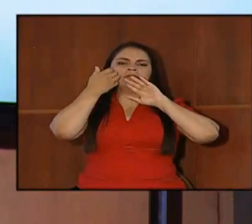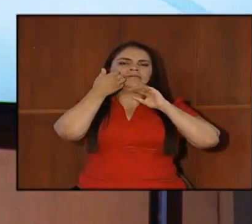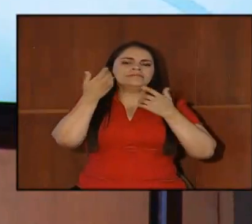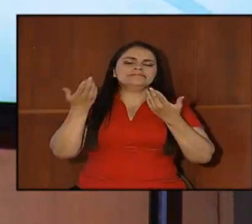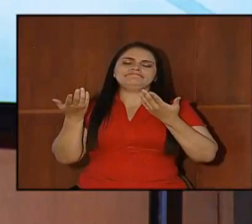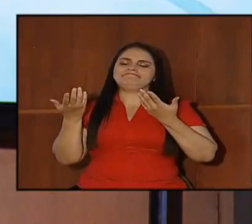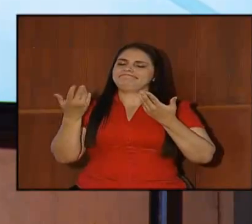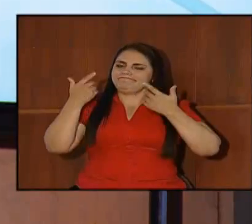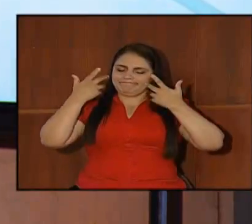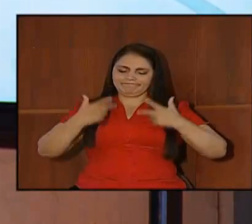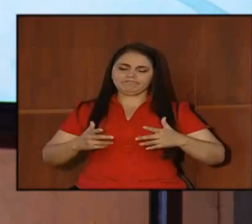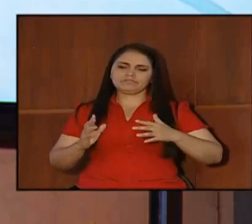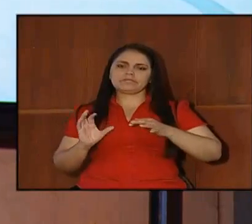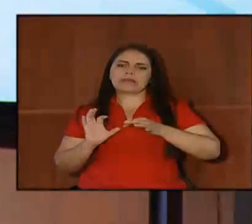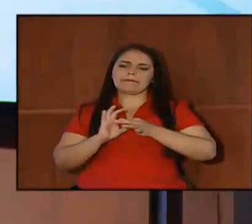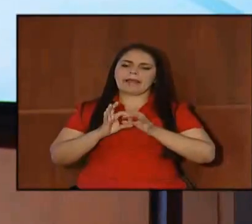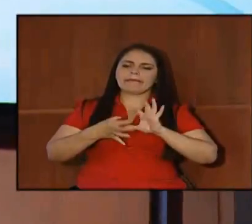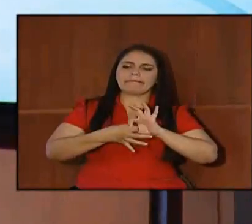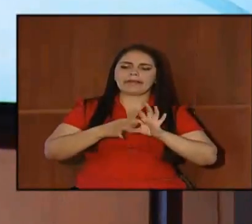al postramiento en cama.